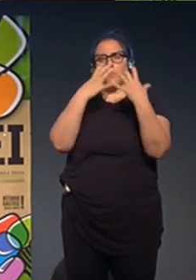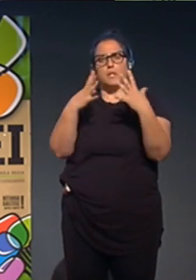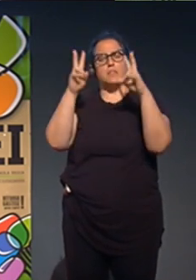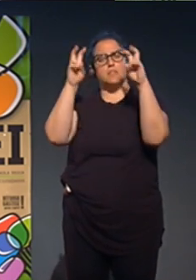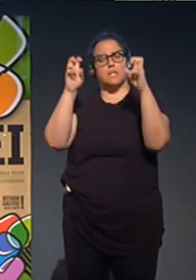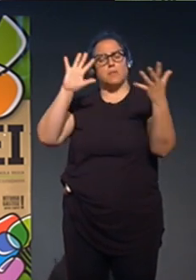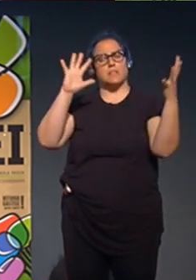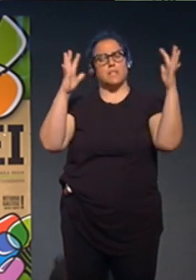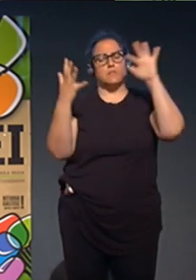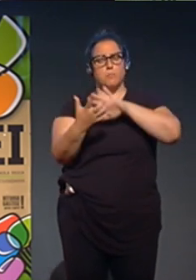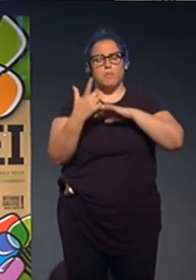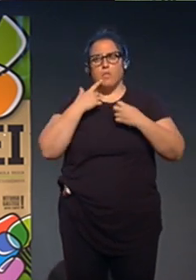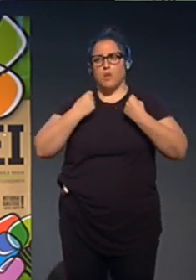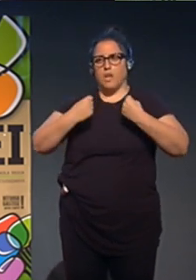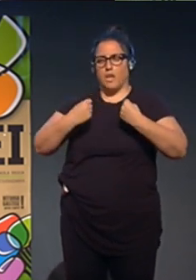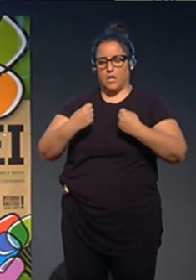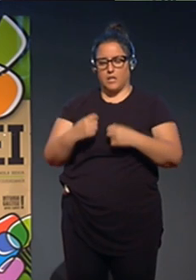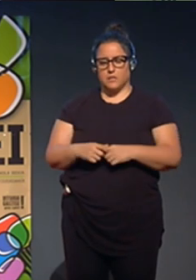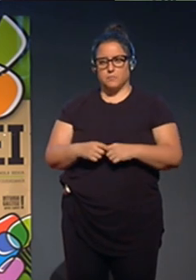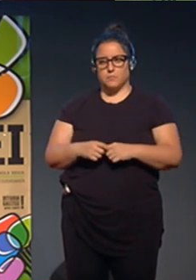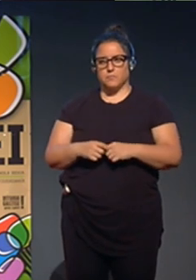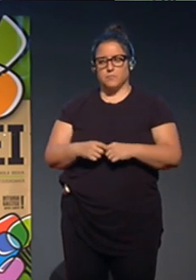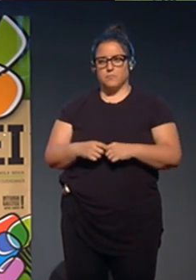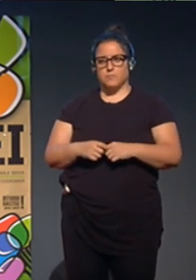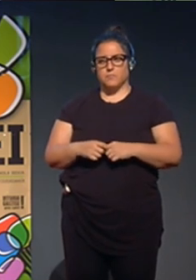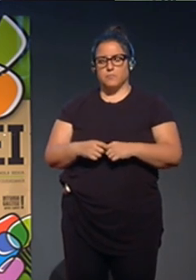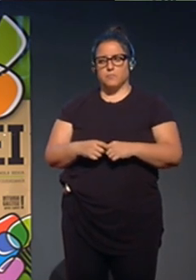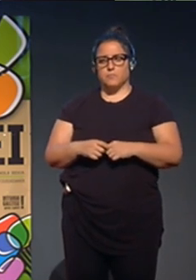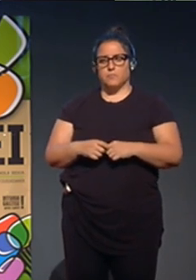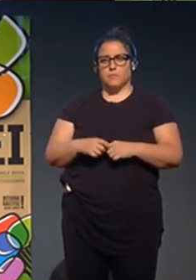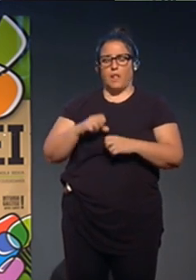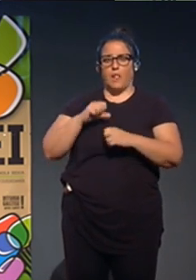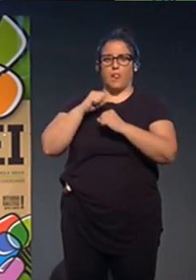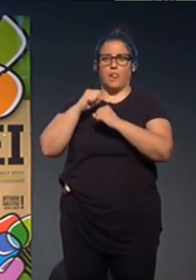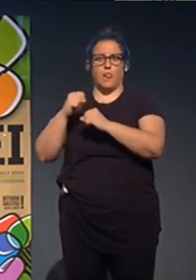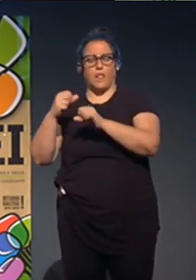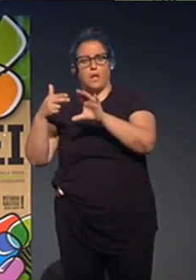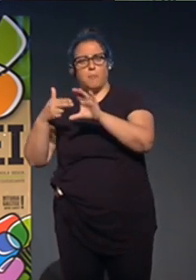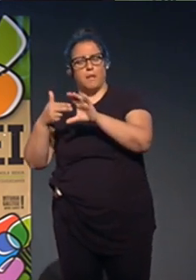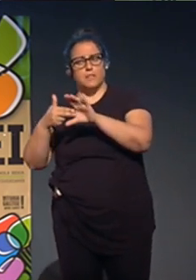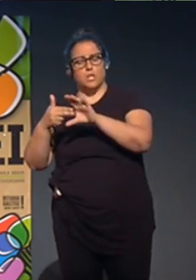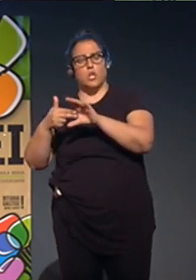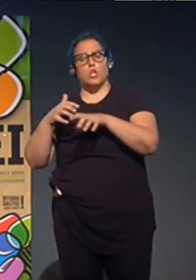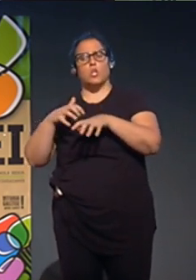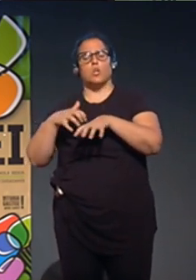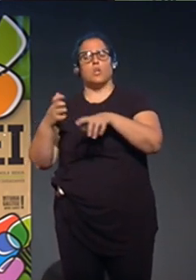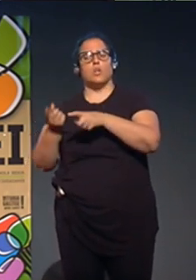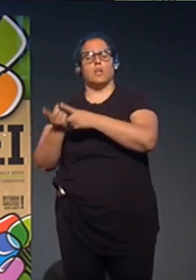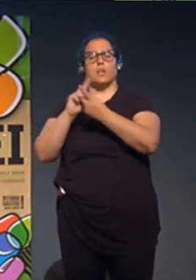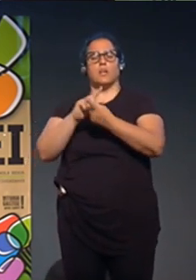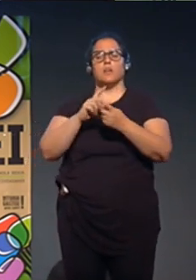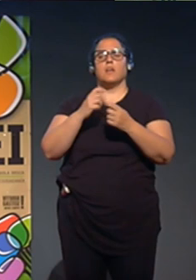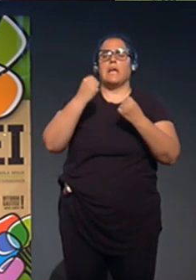transformación energética y al pasar de la dependencia del petróleo en gran parte a la